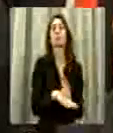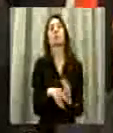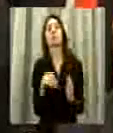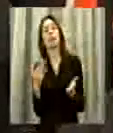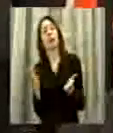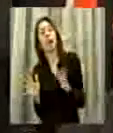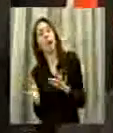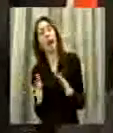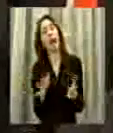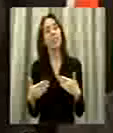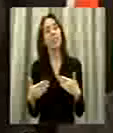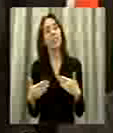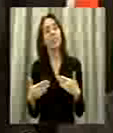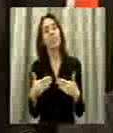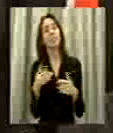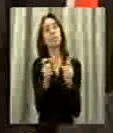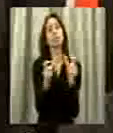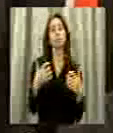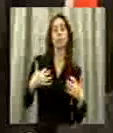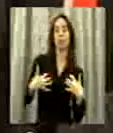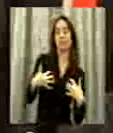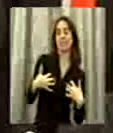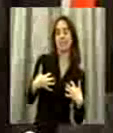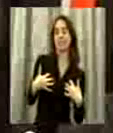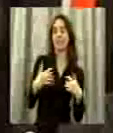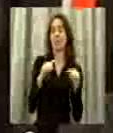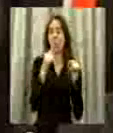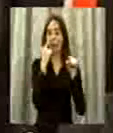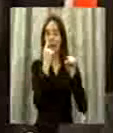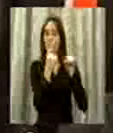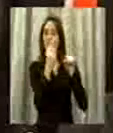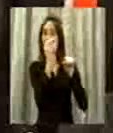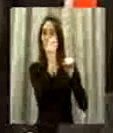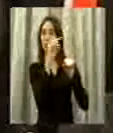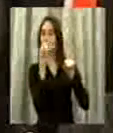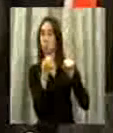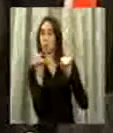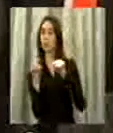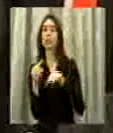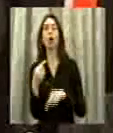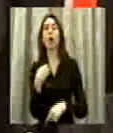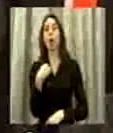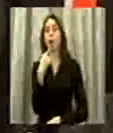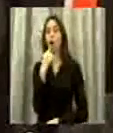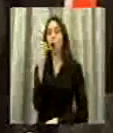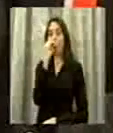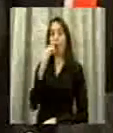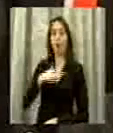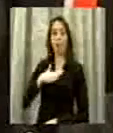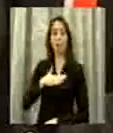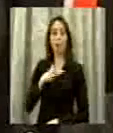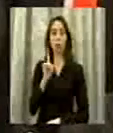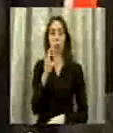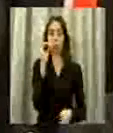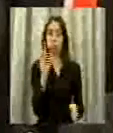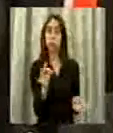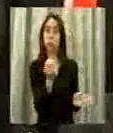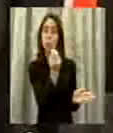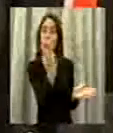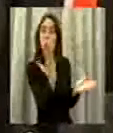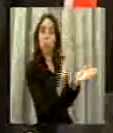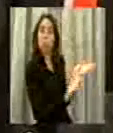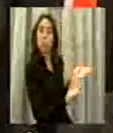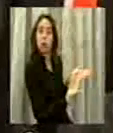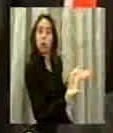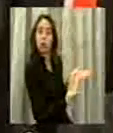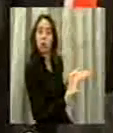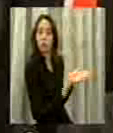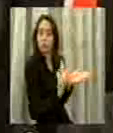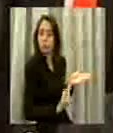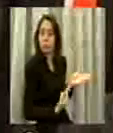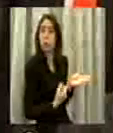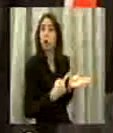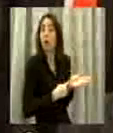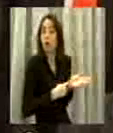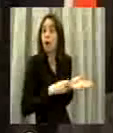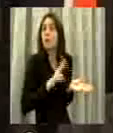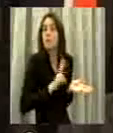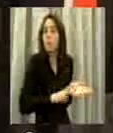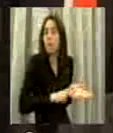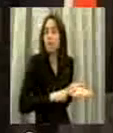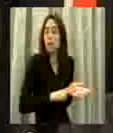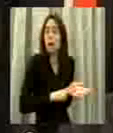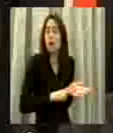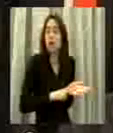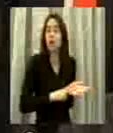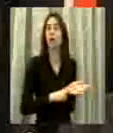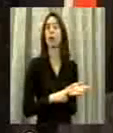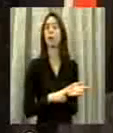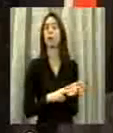esto, hay gente que se incomoda con estas cifras, pero estas no son opiniones, estas son cifras. Esta es la verdad. El